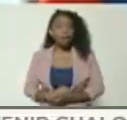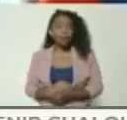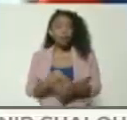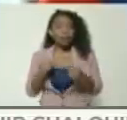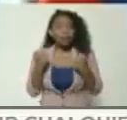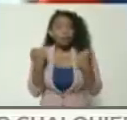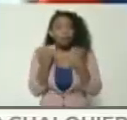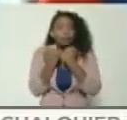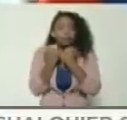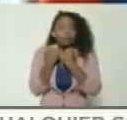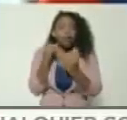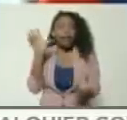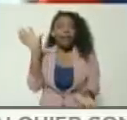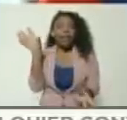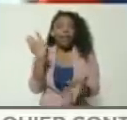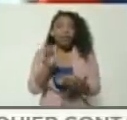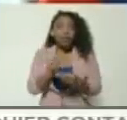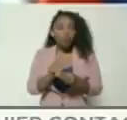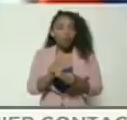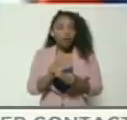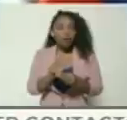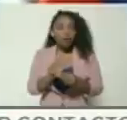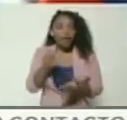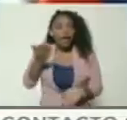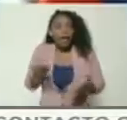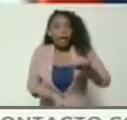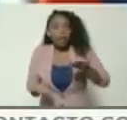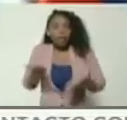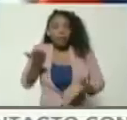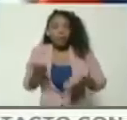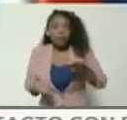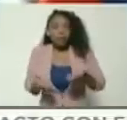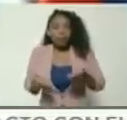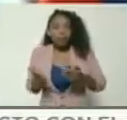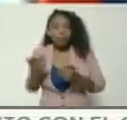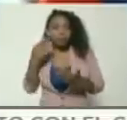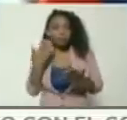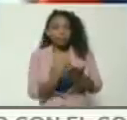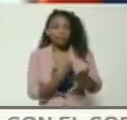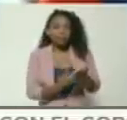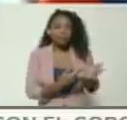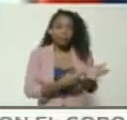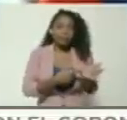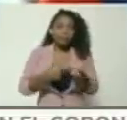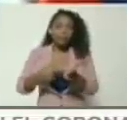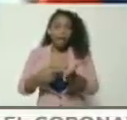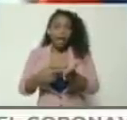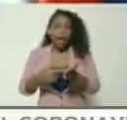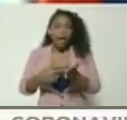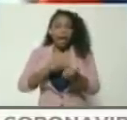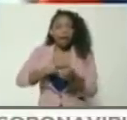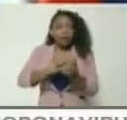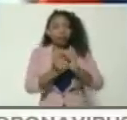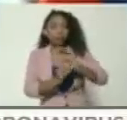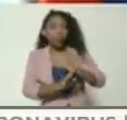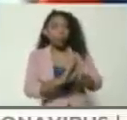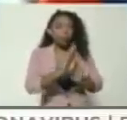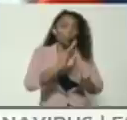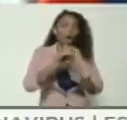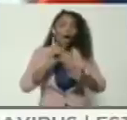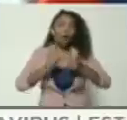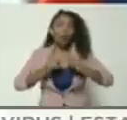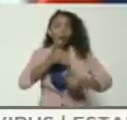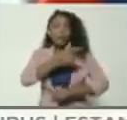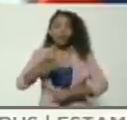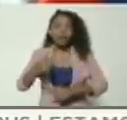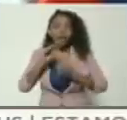apretado, resumido balance, presentar la evolución de algunos casos emblemáticos que han llamado la